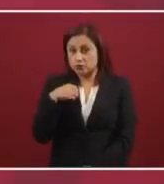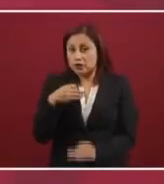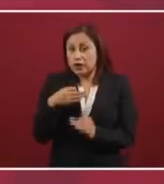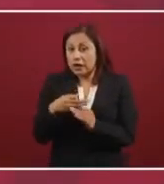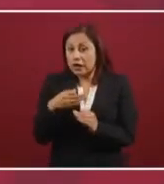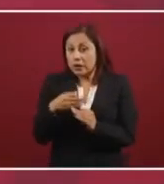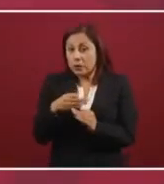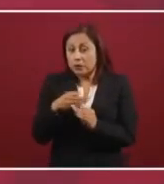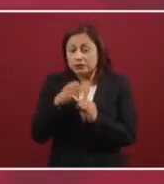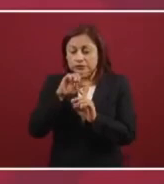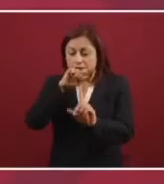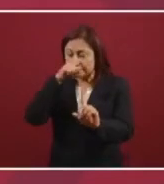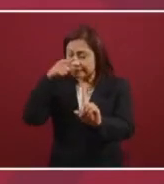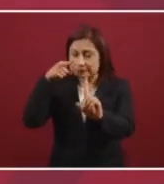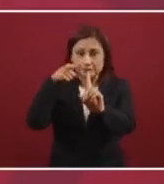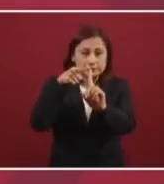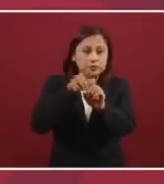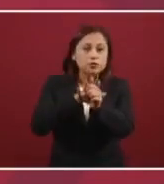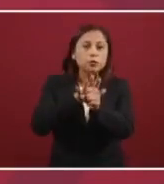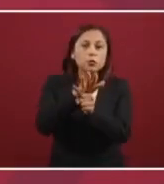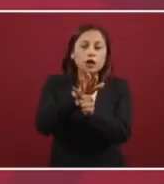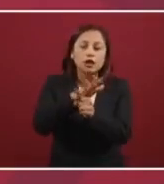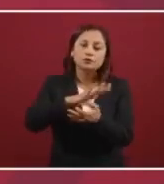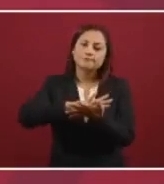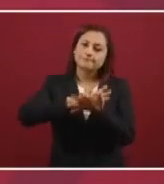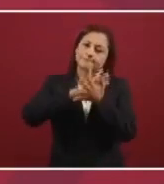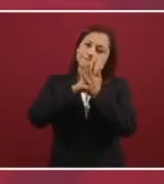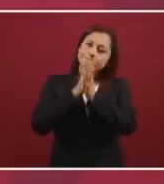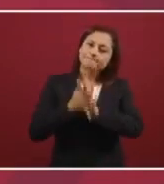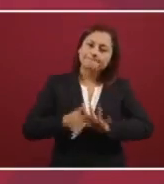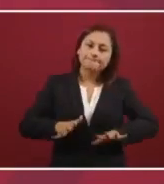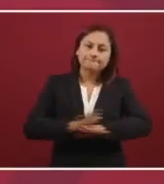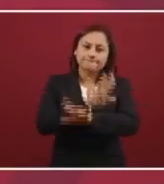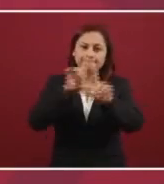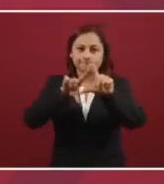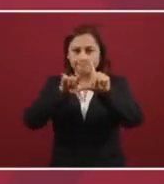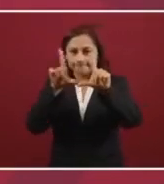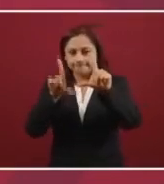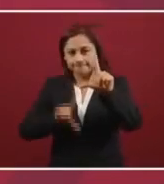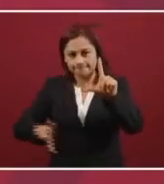buscando la transformación del país, ¿sí?, y